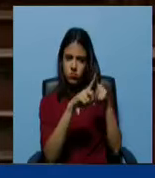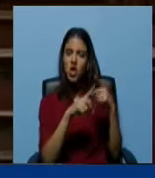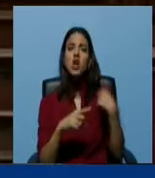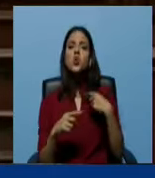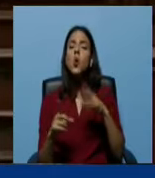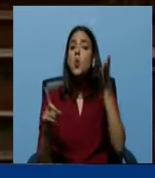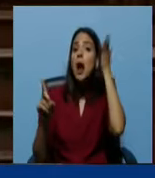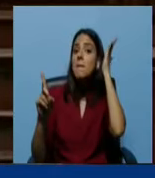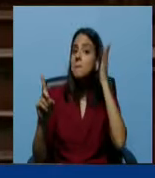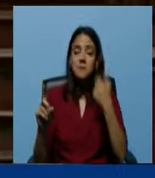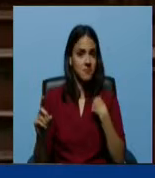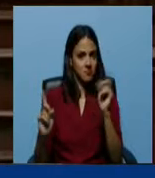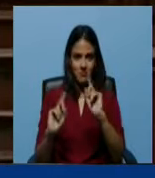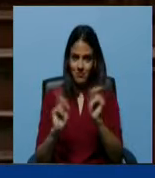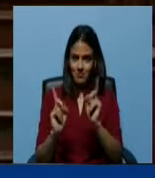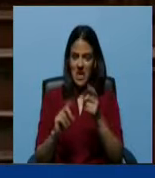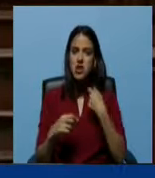tampoco.